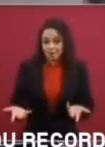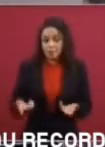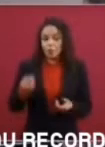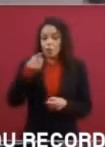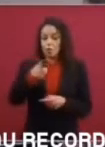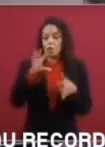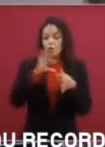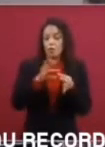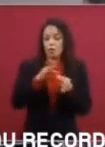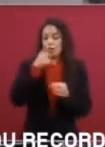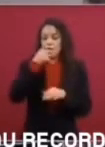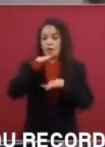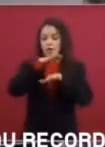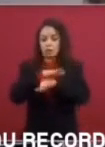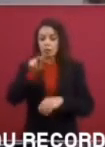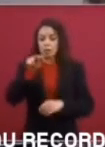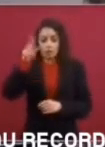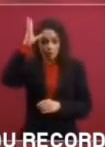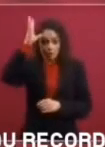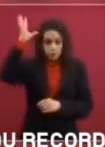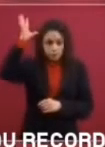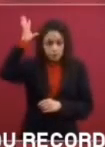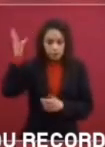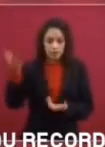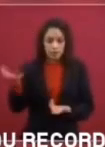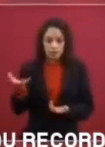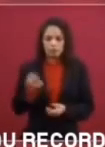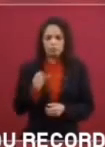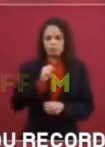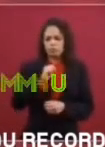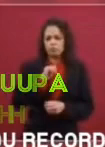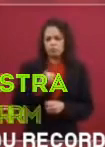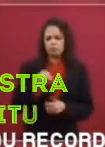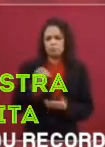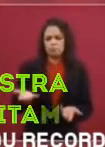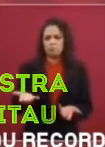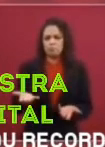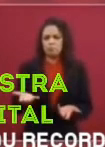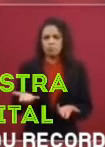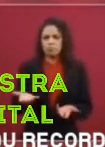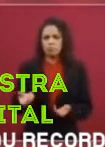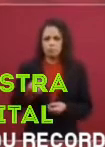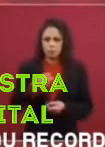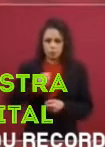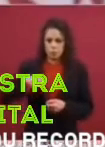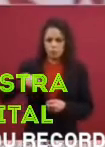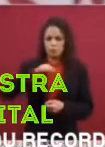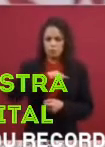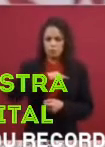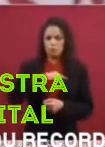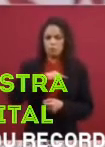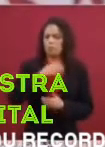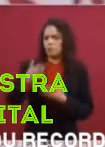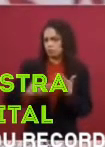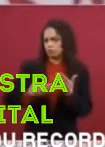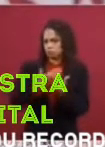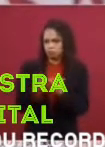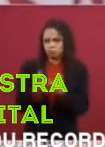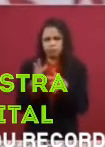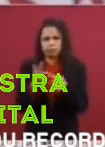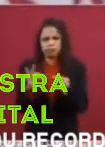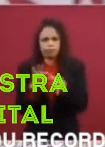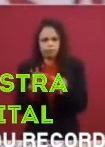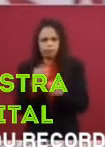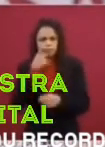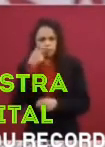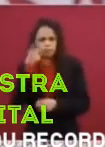TV Azteca, pues sí hicimos nosotros nuestro planteamiento. Yo